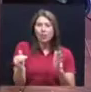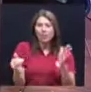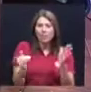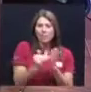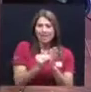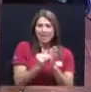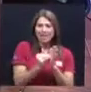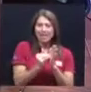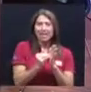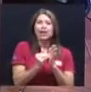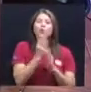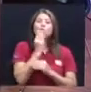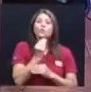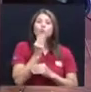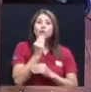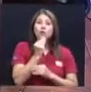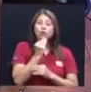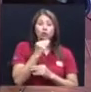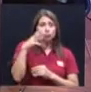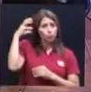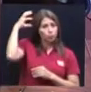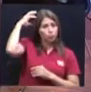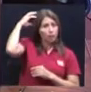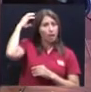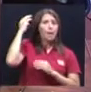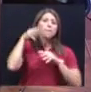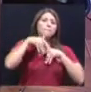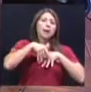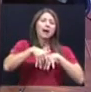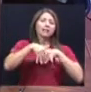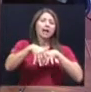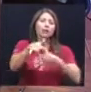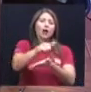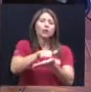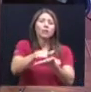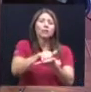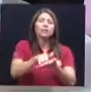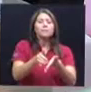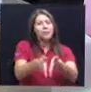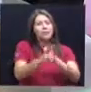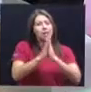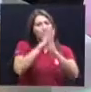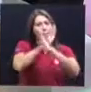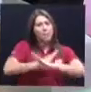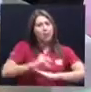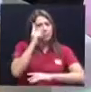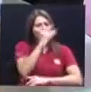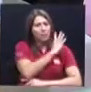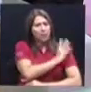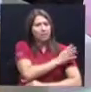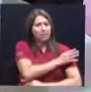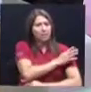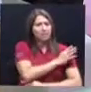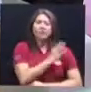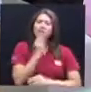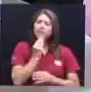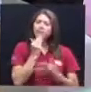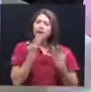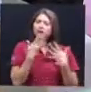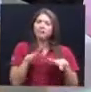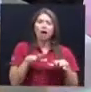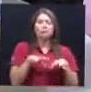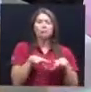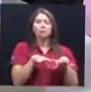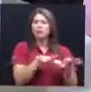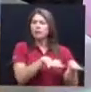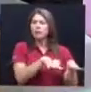en Nueva York hasta hasta la sede de Naciones Unidas pidiendo Paz para Palestina y que Israel se retirara en